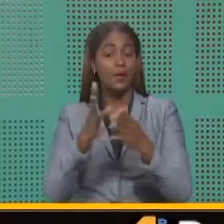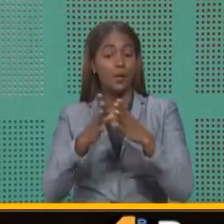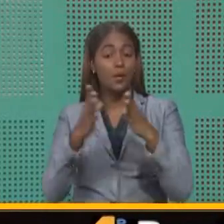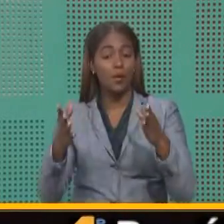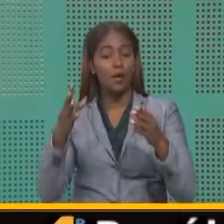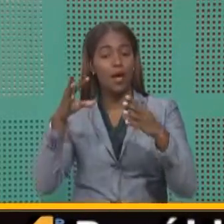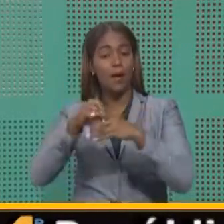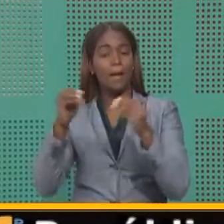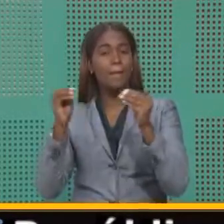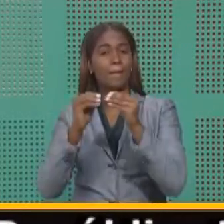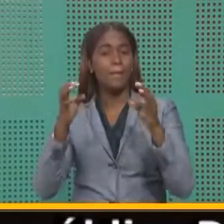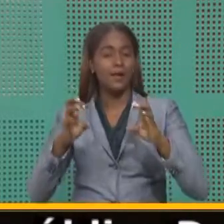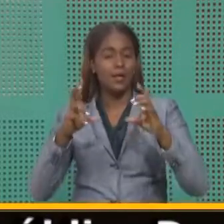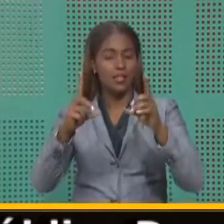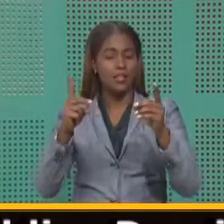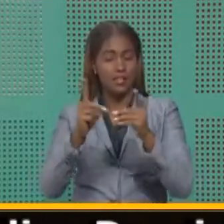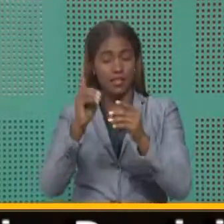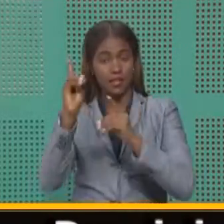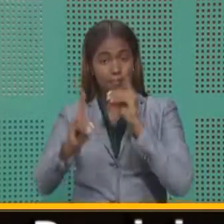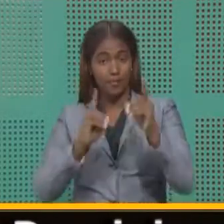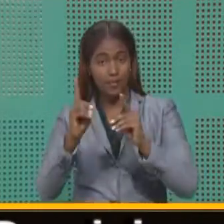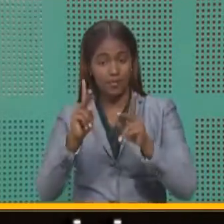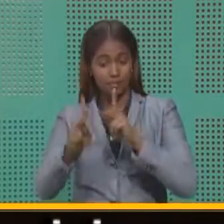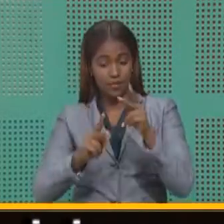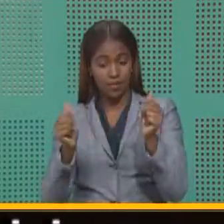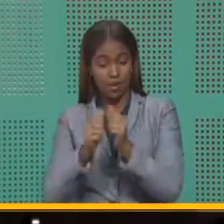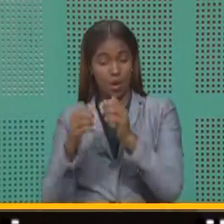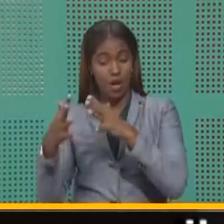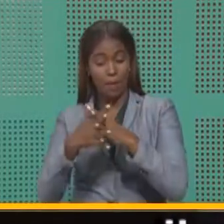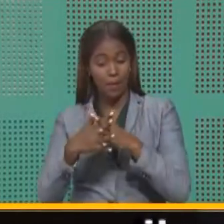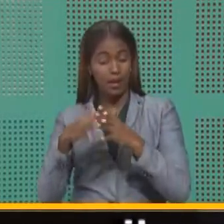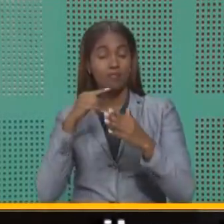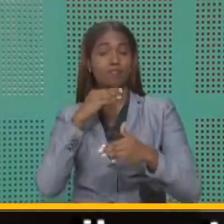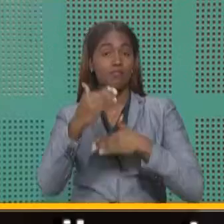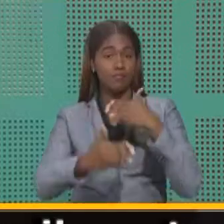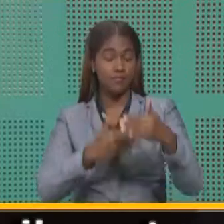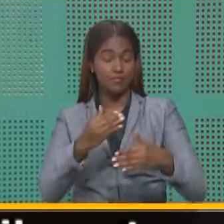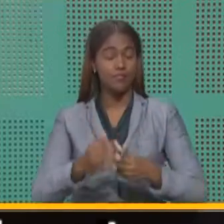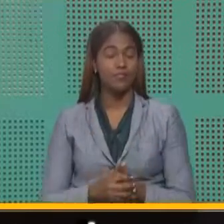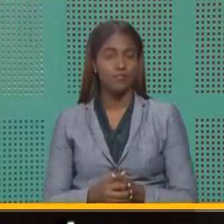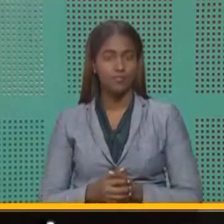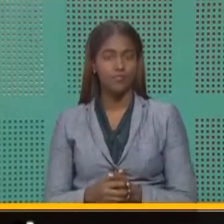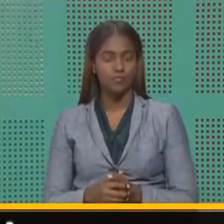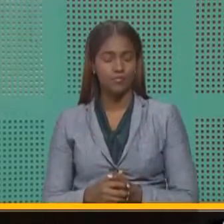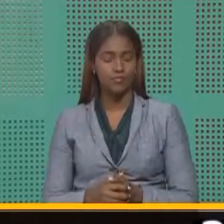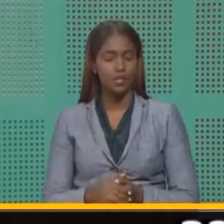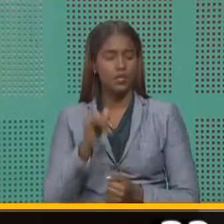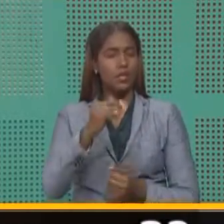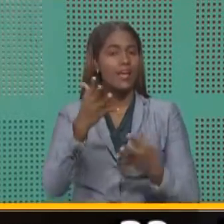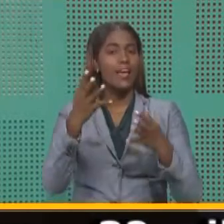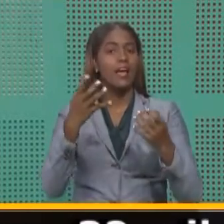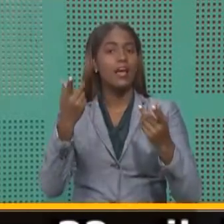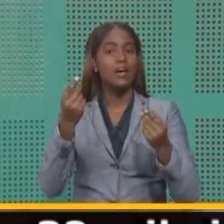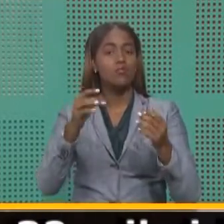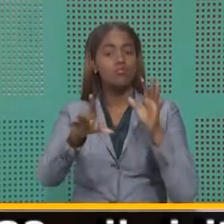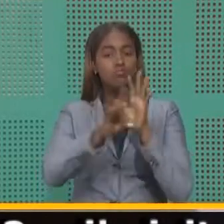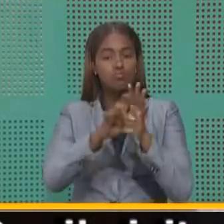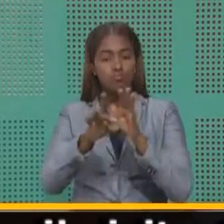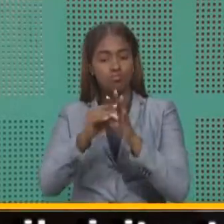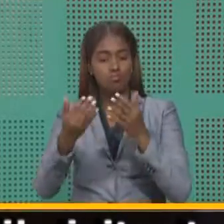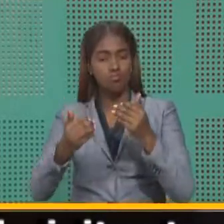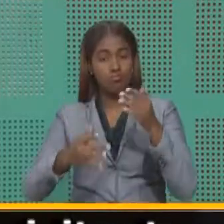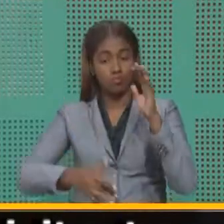educación las personas en américa latina haya avanzado y el siguiente es un concurso que busca fomentar un segmento